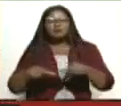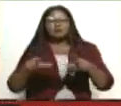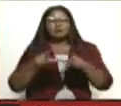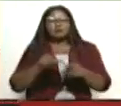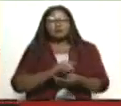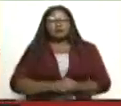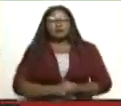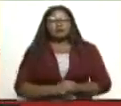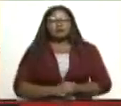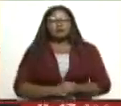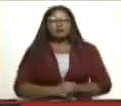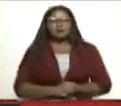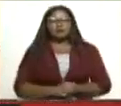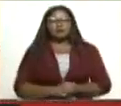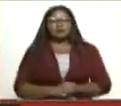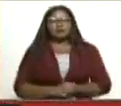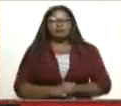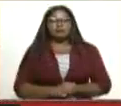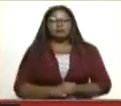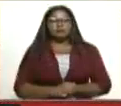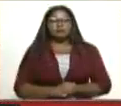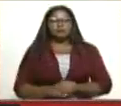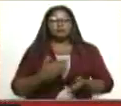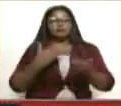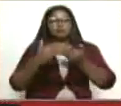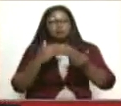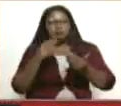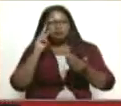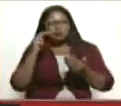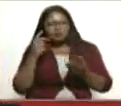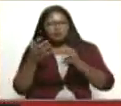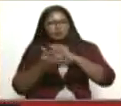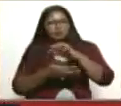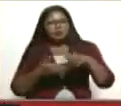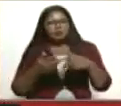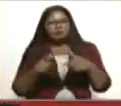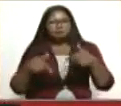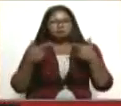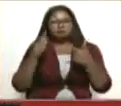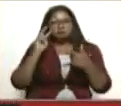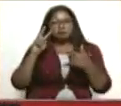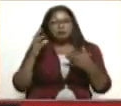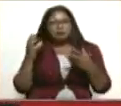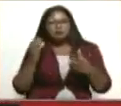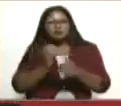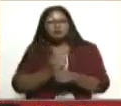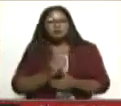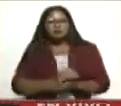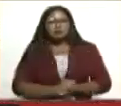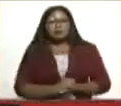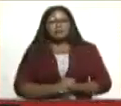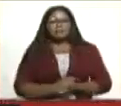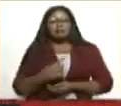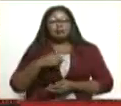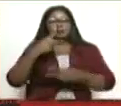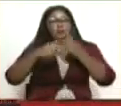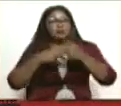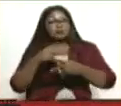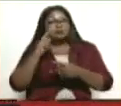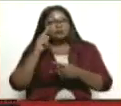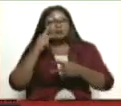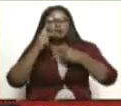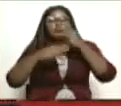y que pese a que haya adversarios que no quieran que estos procesos de solución política